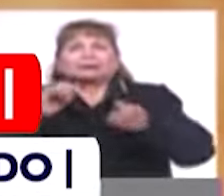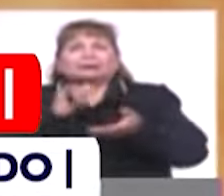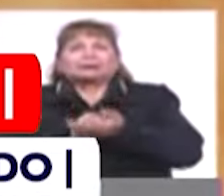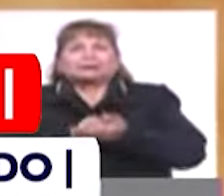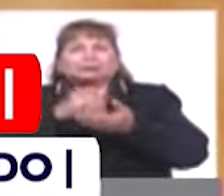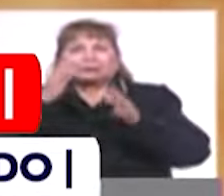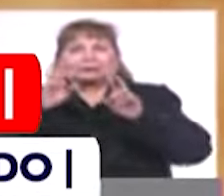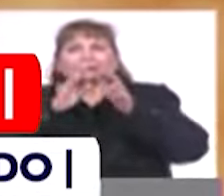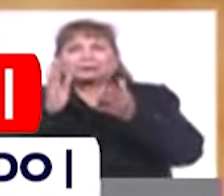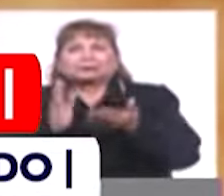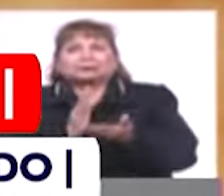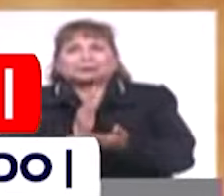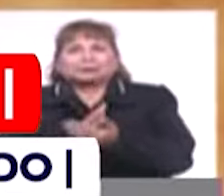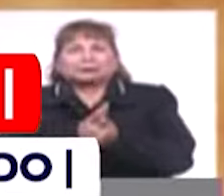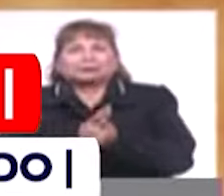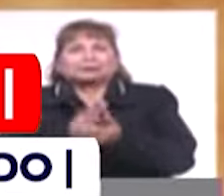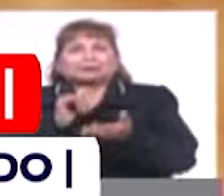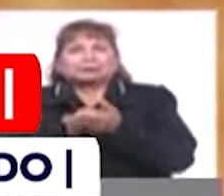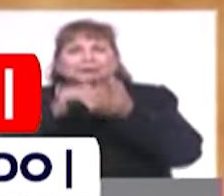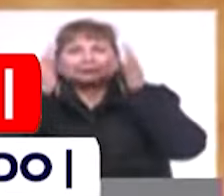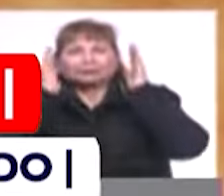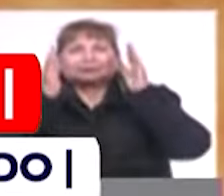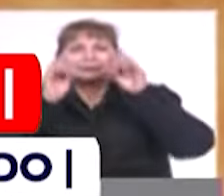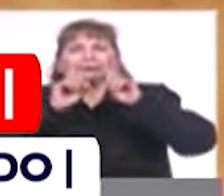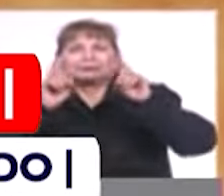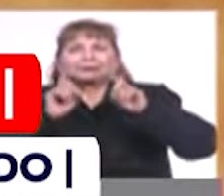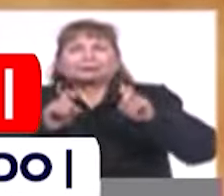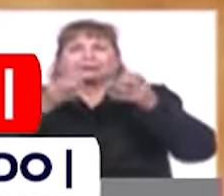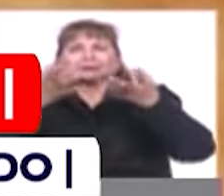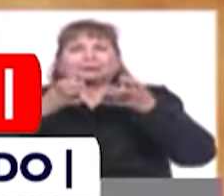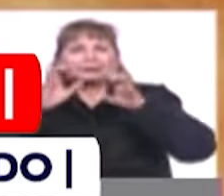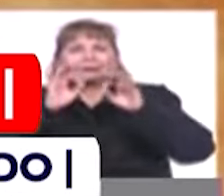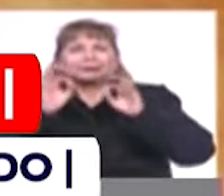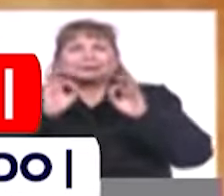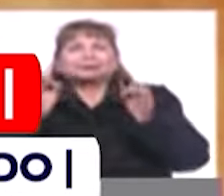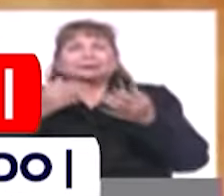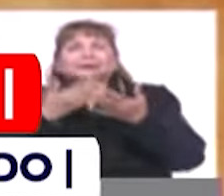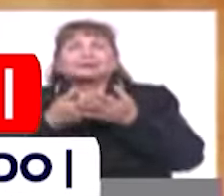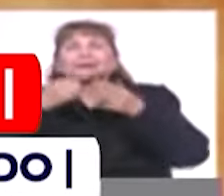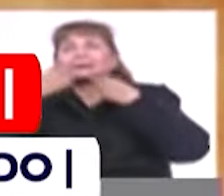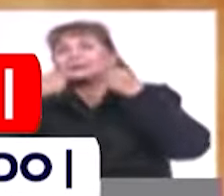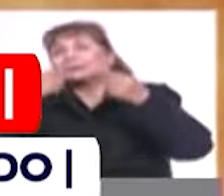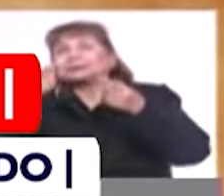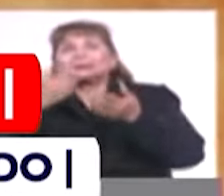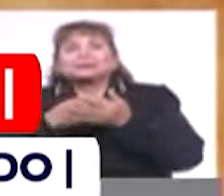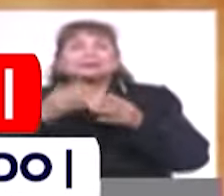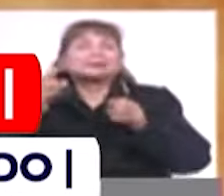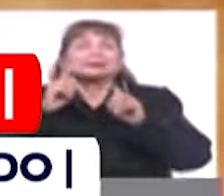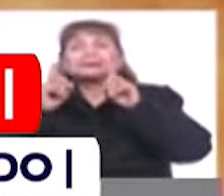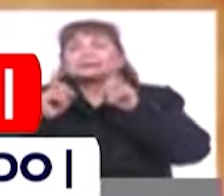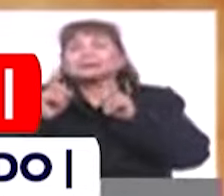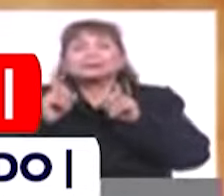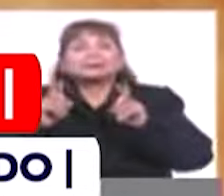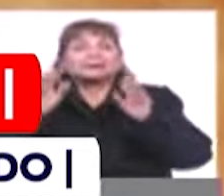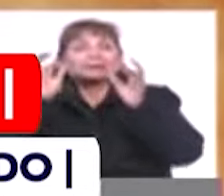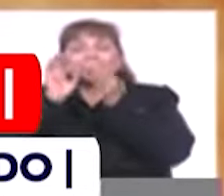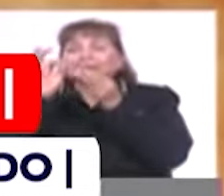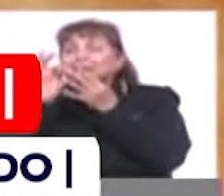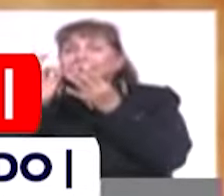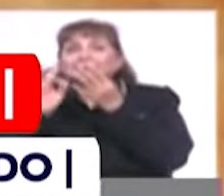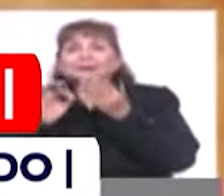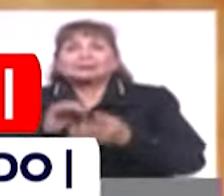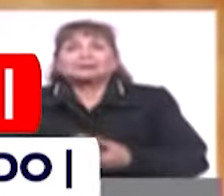quiere preguntar pero que no que no haga alusión o sea porque uno pregunta tan detalladamente falta que pregunte sobre el tren de